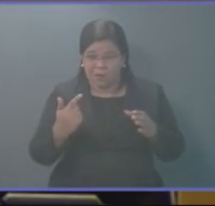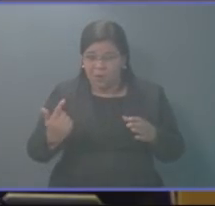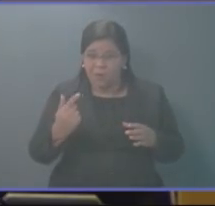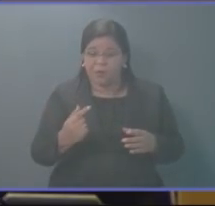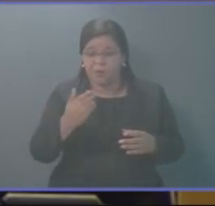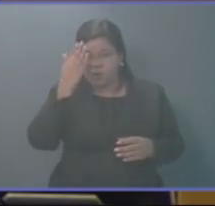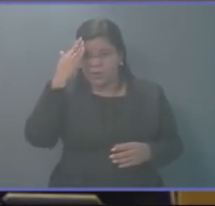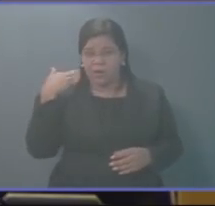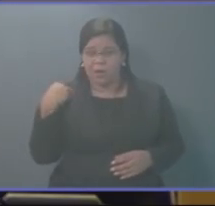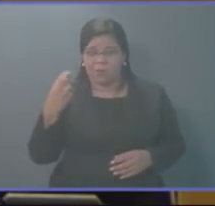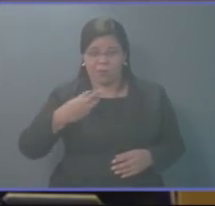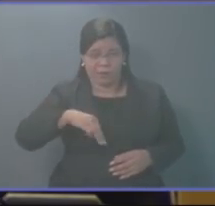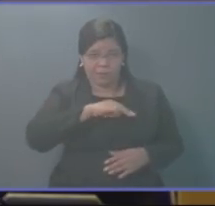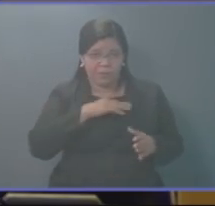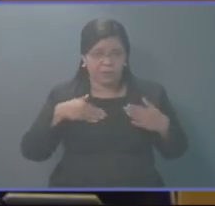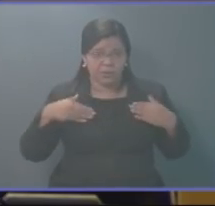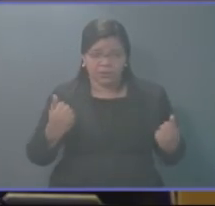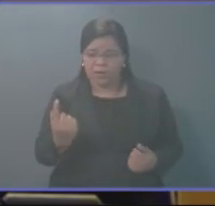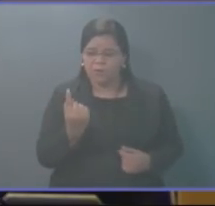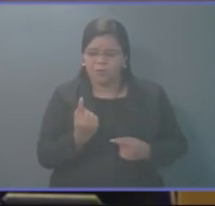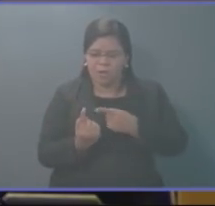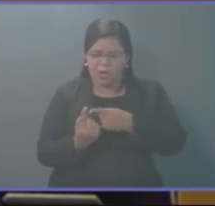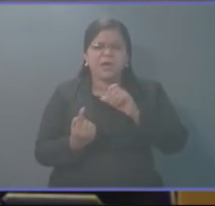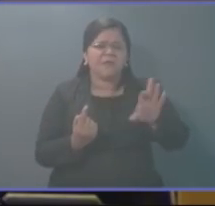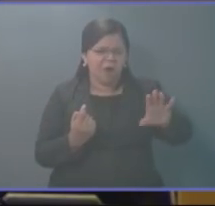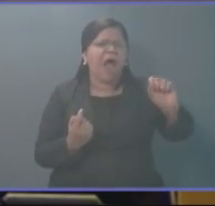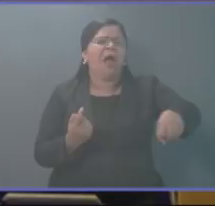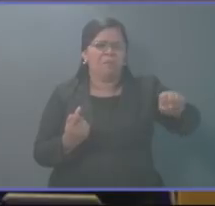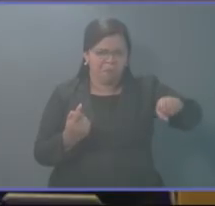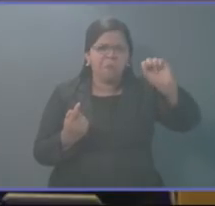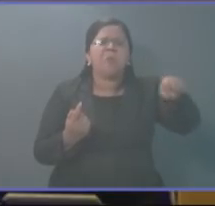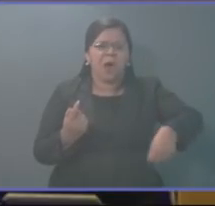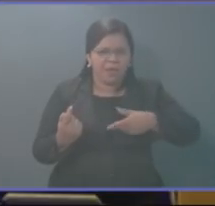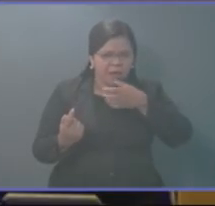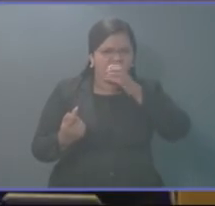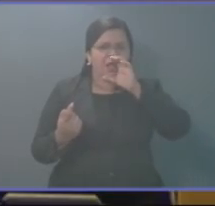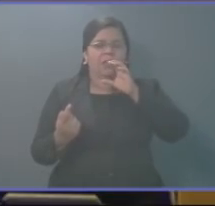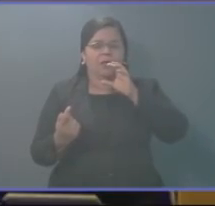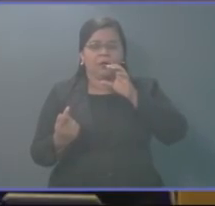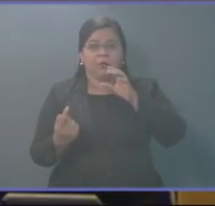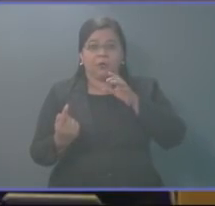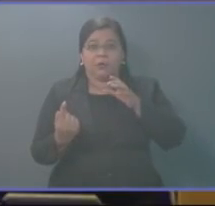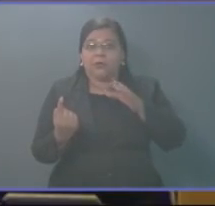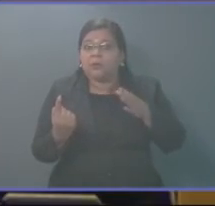de Salud ha manifestado que sí es apta para el consumo humano, invitando a la población